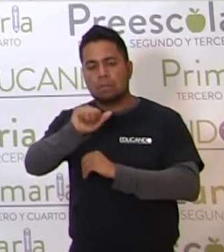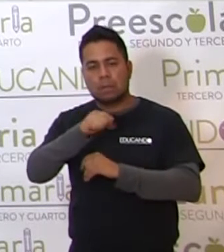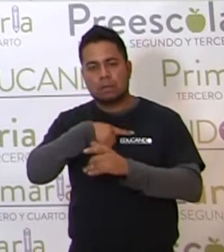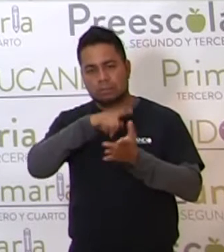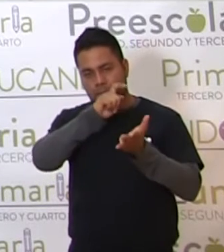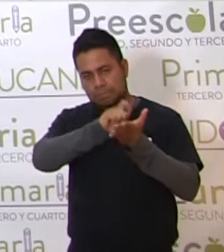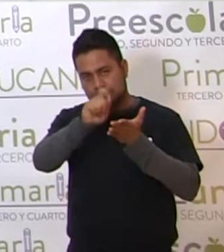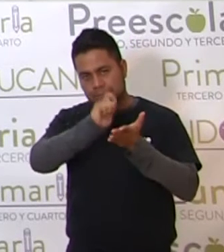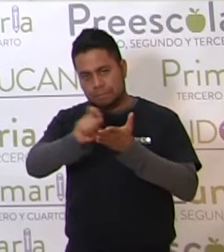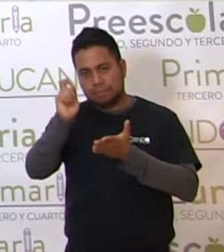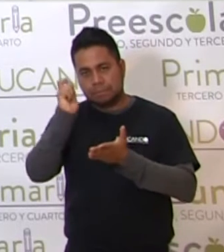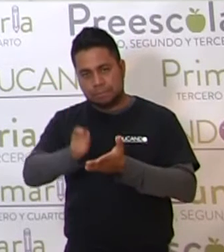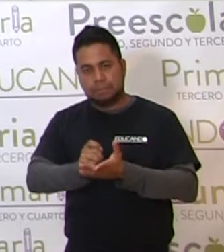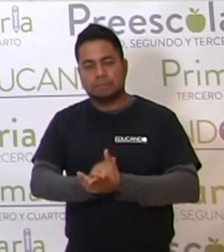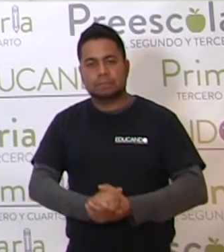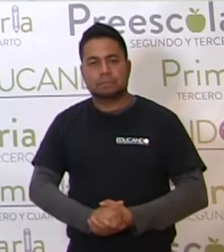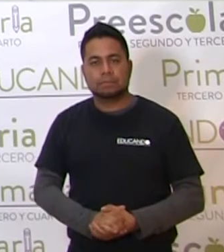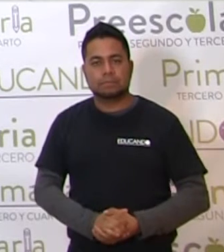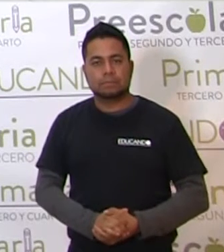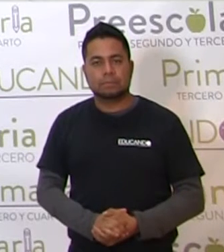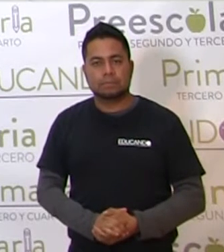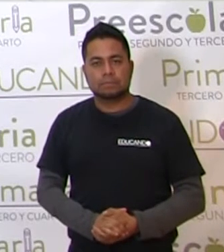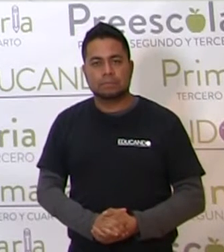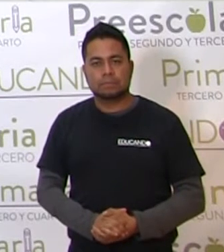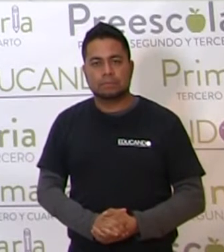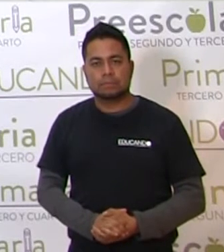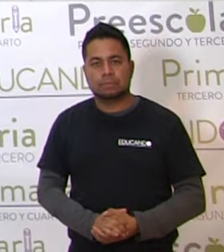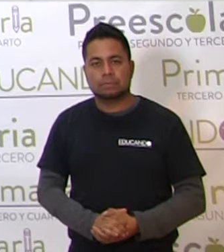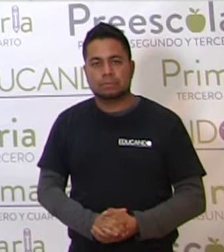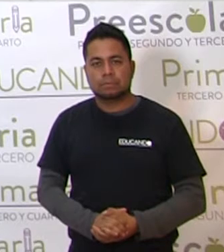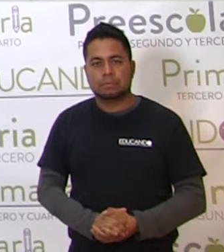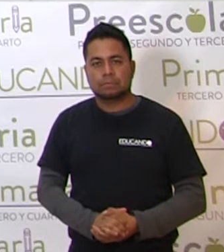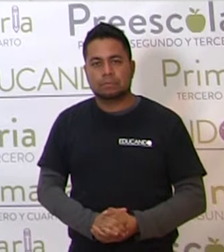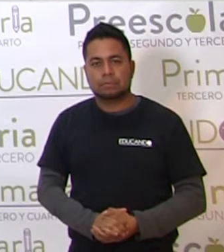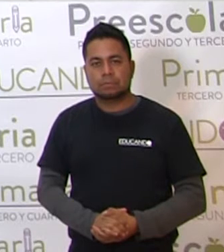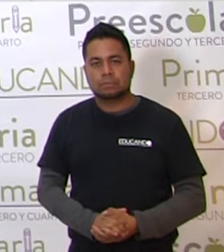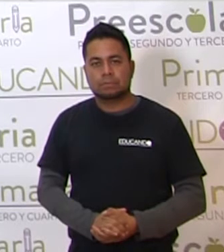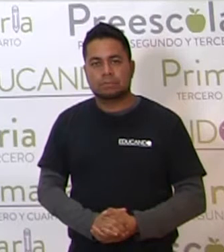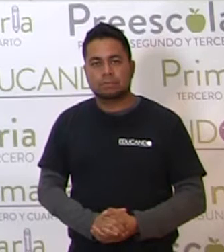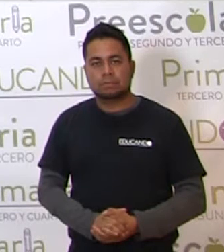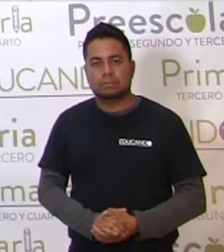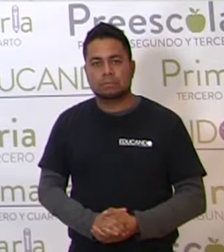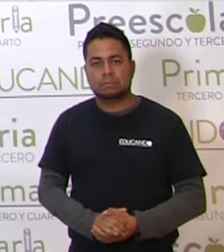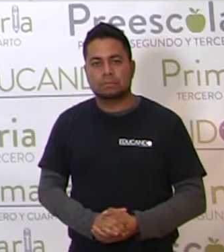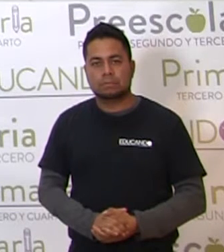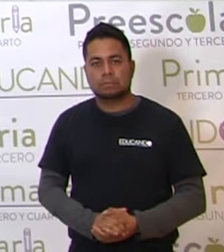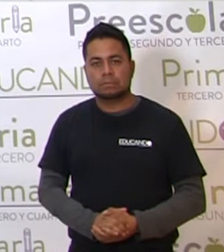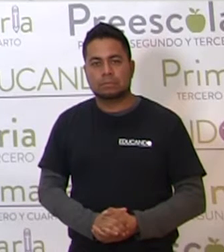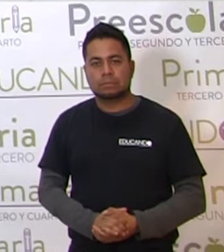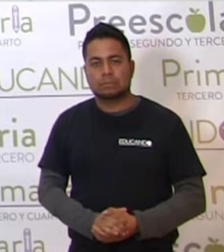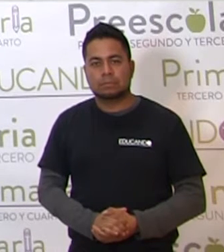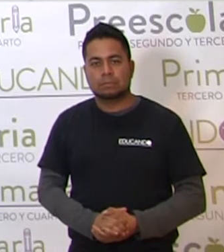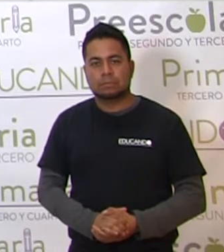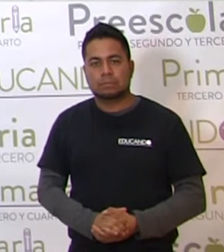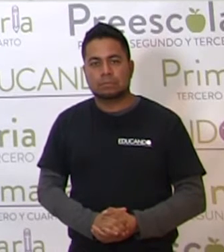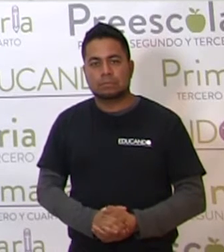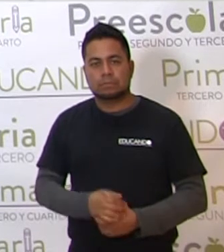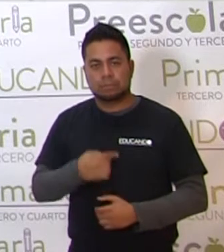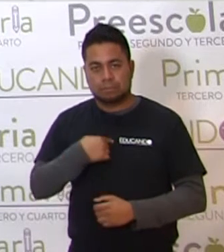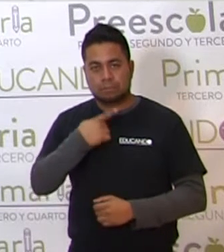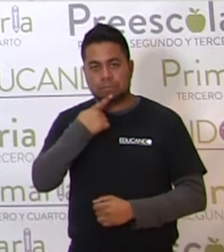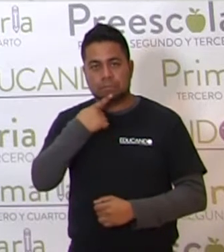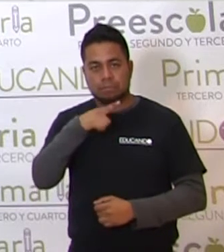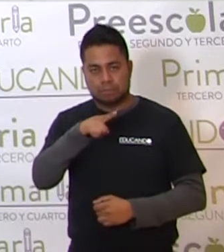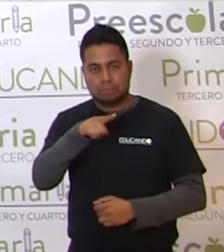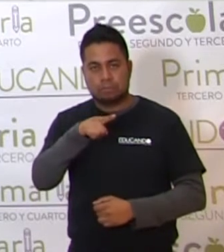es rima bien y vamos a tener como ya comentaba hace